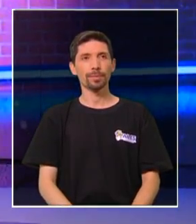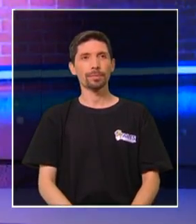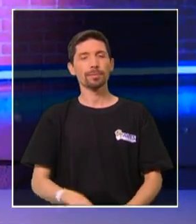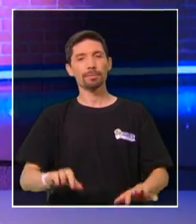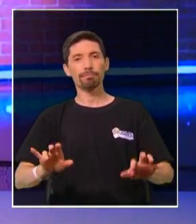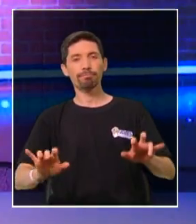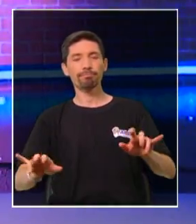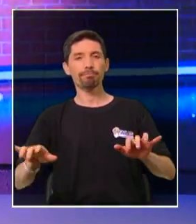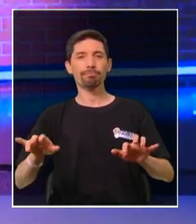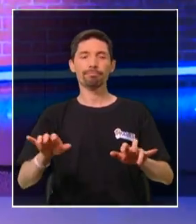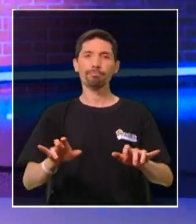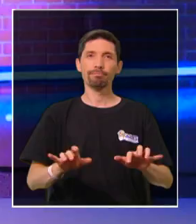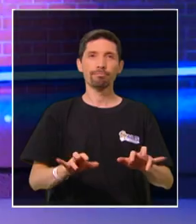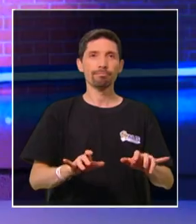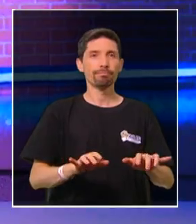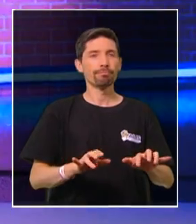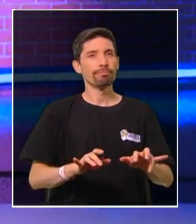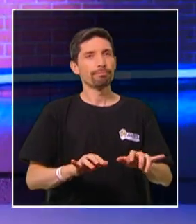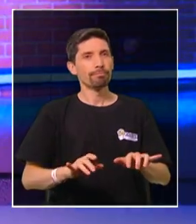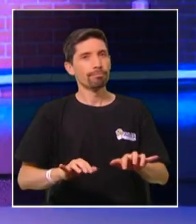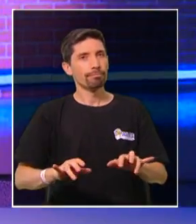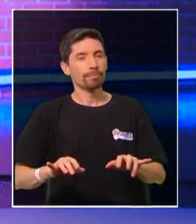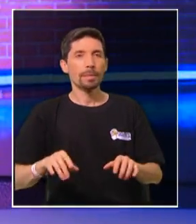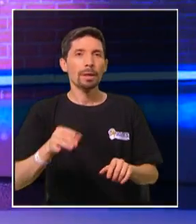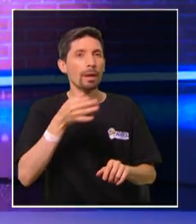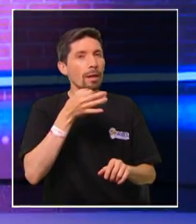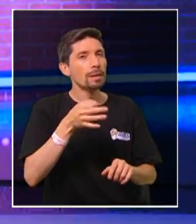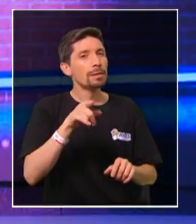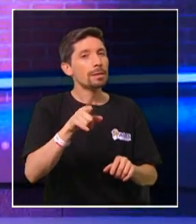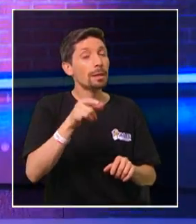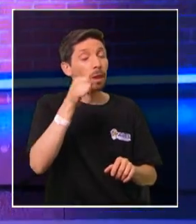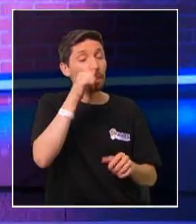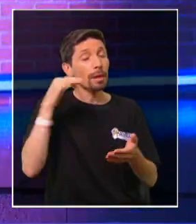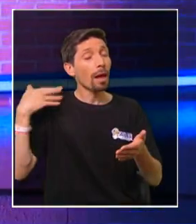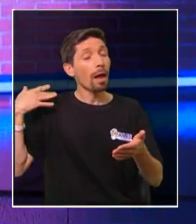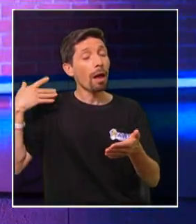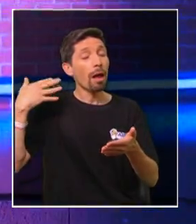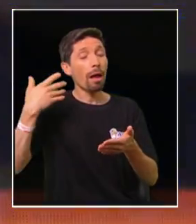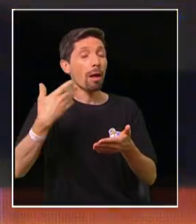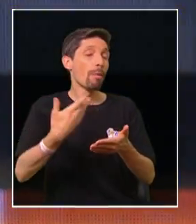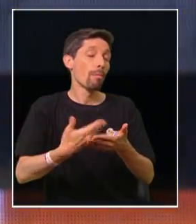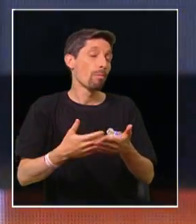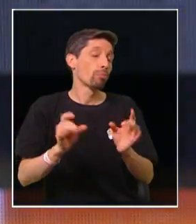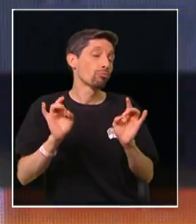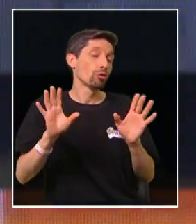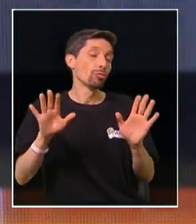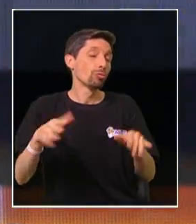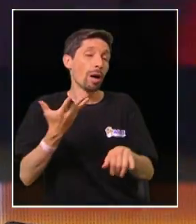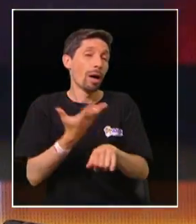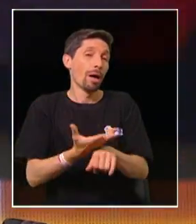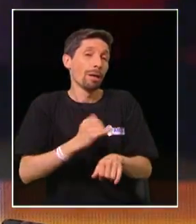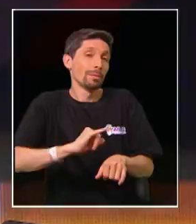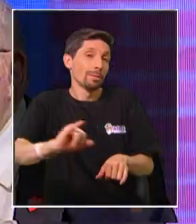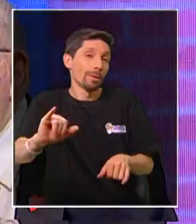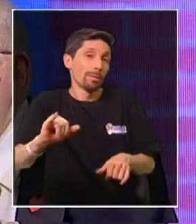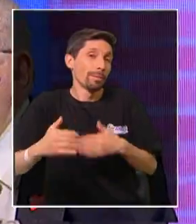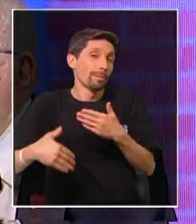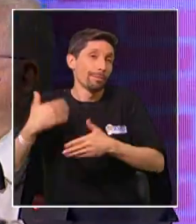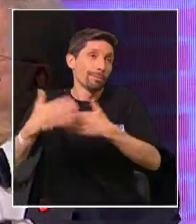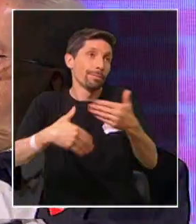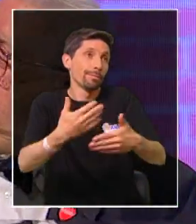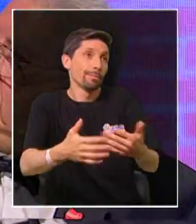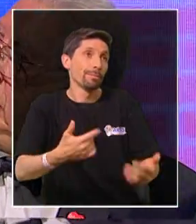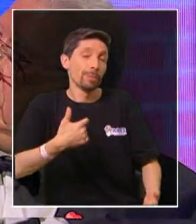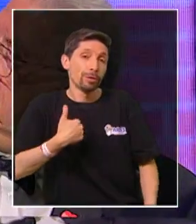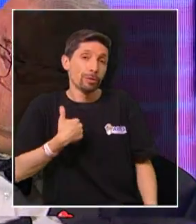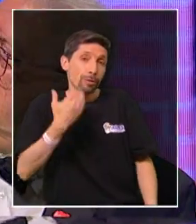Maestro, pero el paso inexorable del tiempo siempre está presente. Yo estoy a